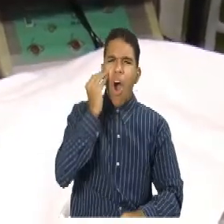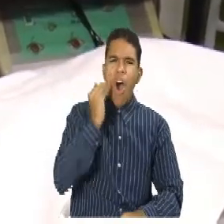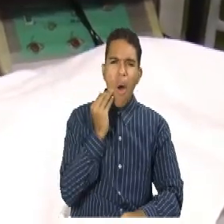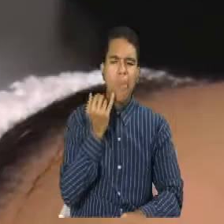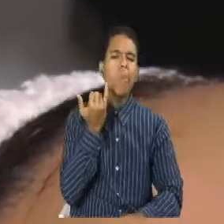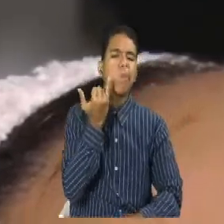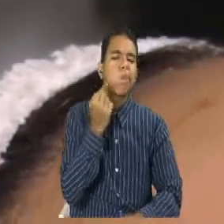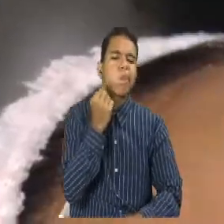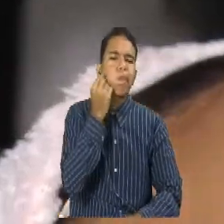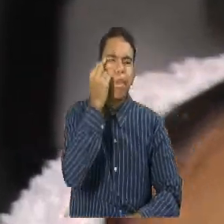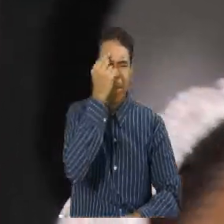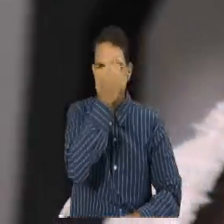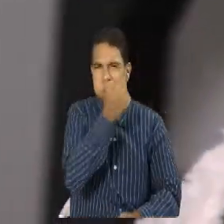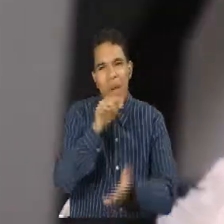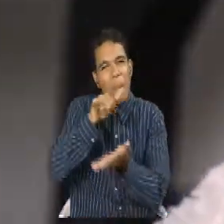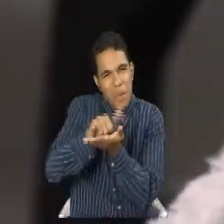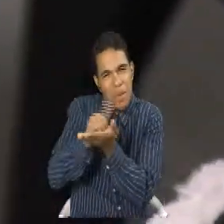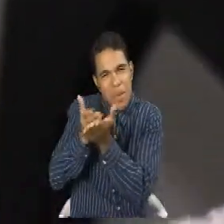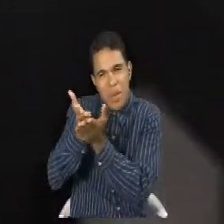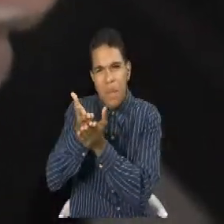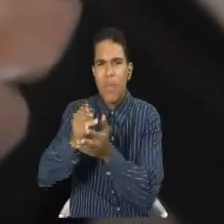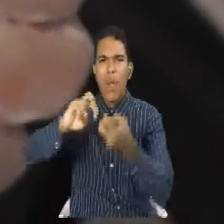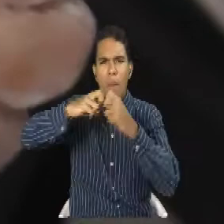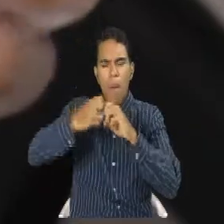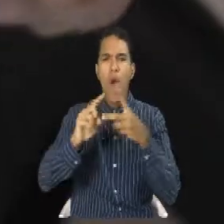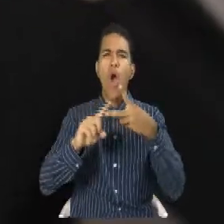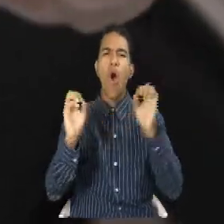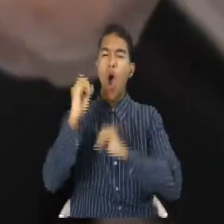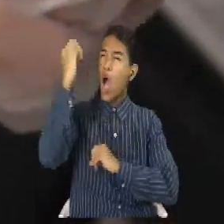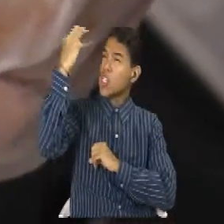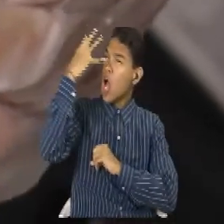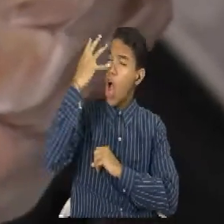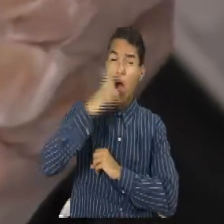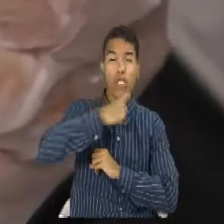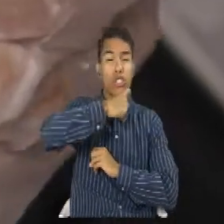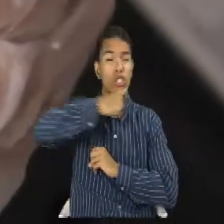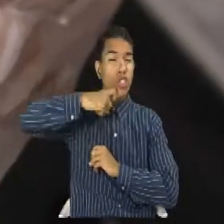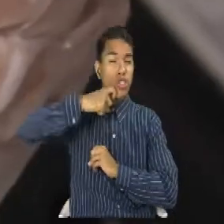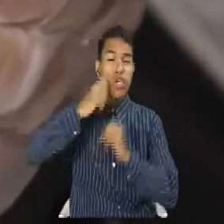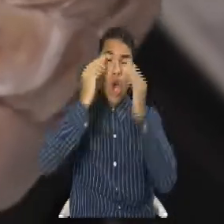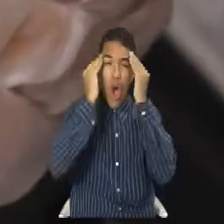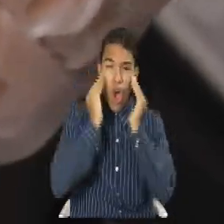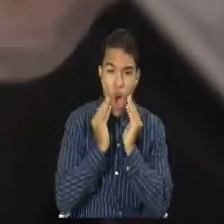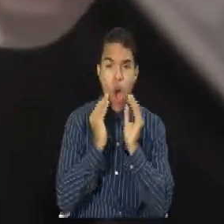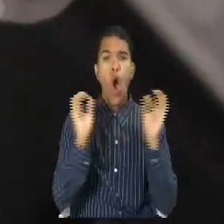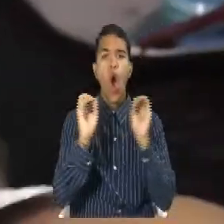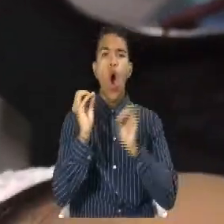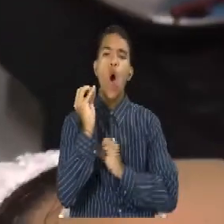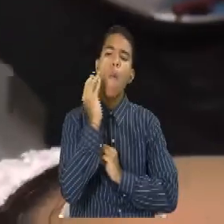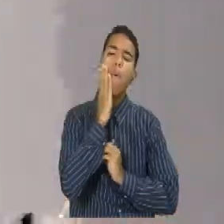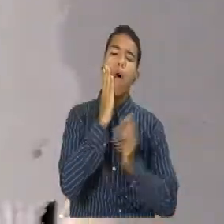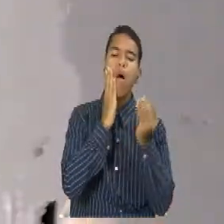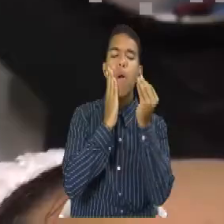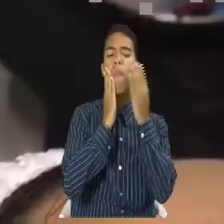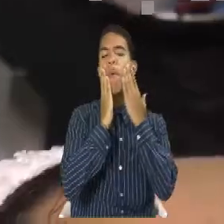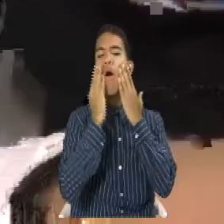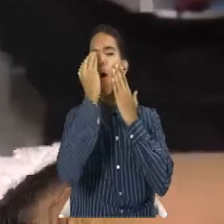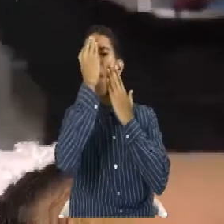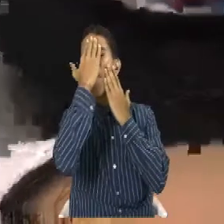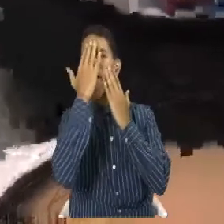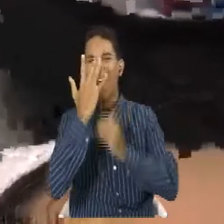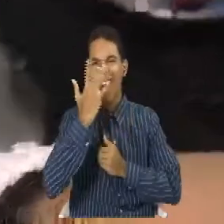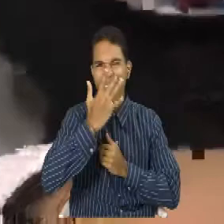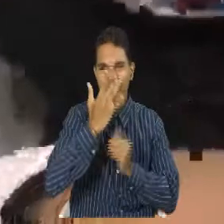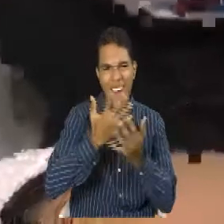pieles que tienen problemas de resequedad, pieles con problemas de manchas. Esto se trabaja con unas nano